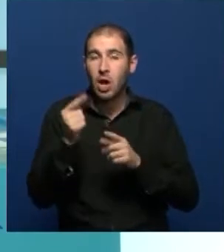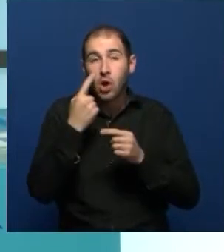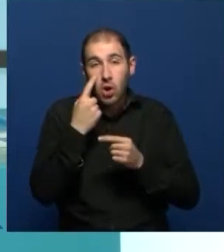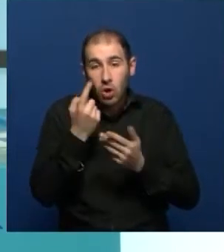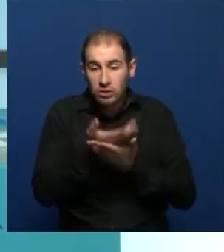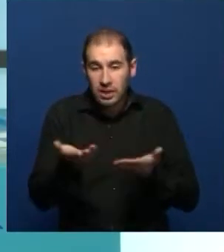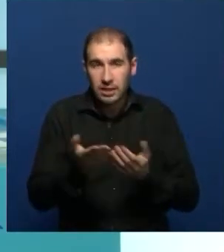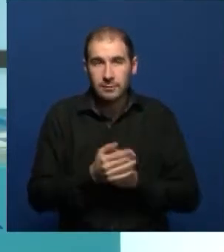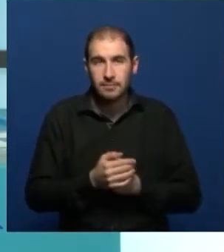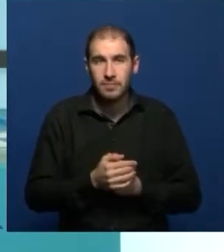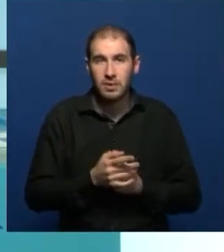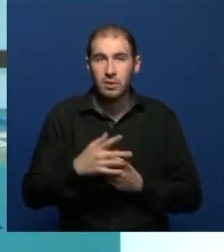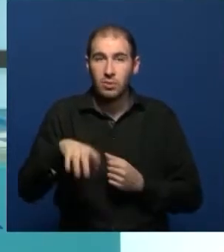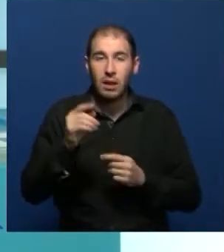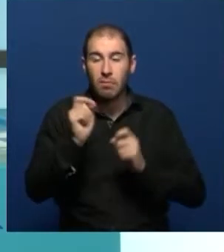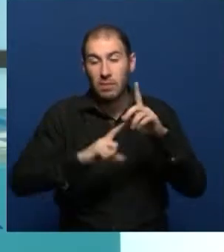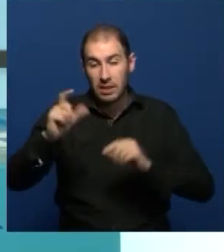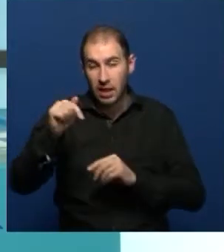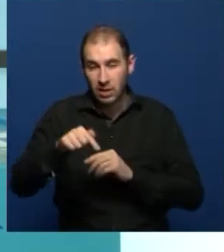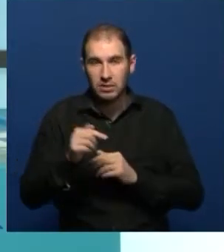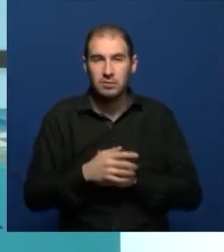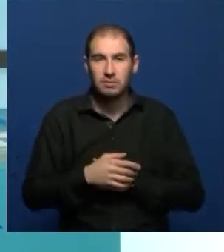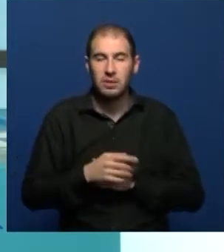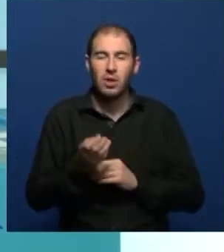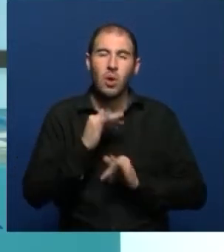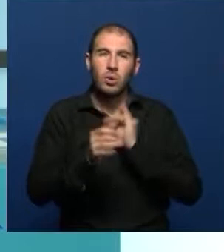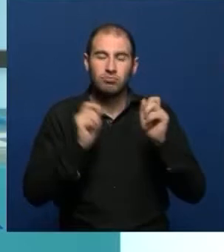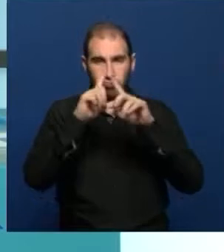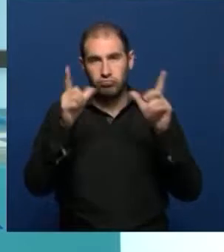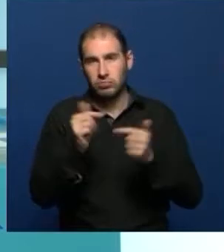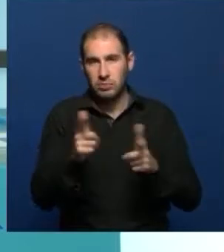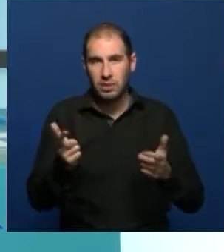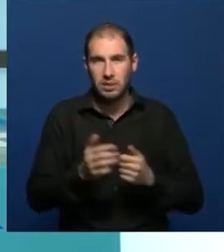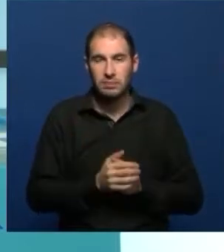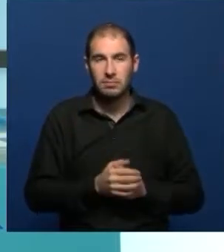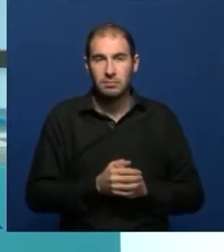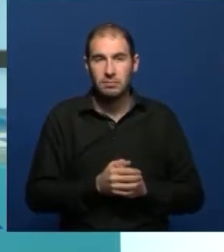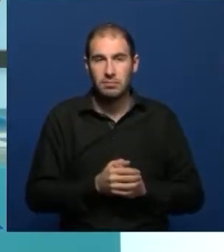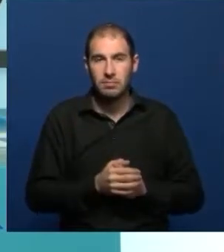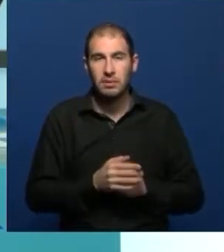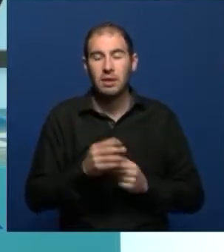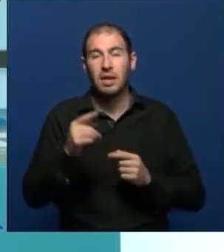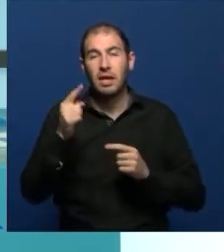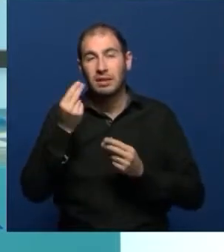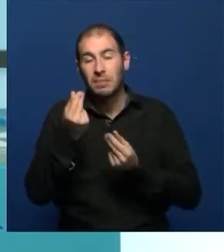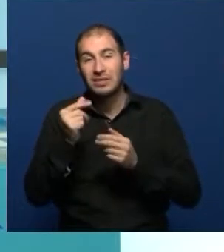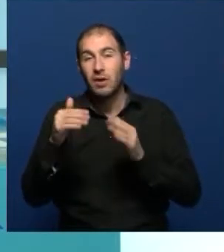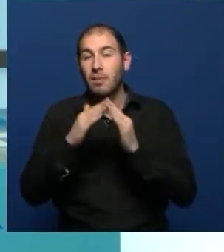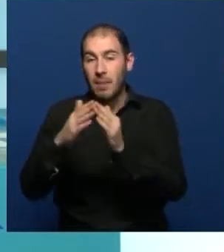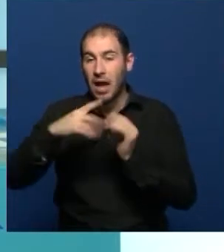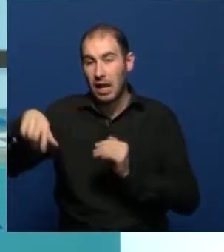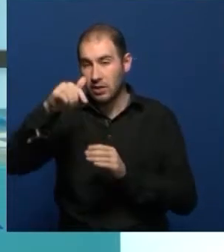conocer estos indicadores. Por eso digo que no hay sorpresa, ¿no? En el caso del índice barrial de